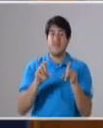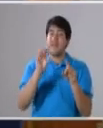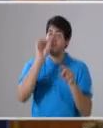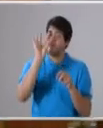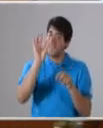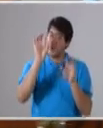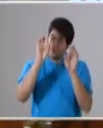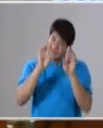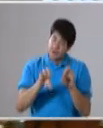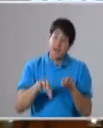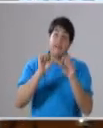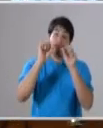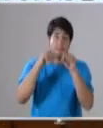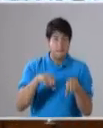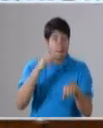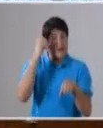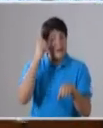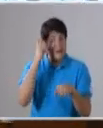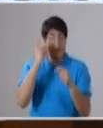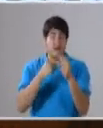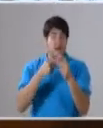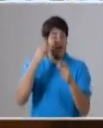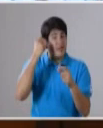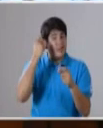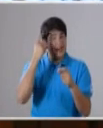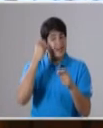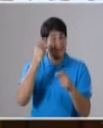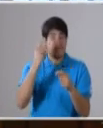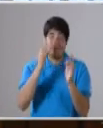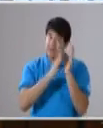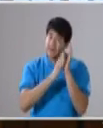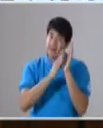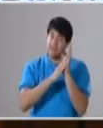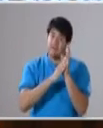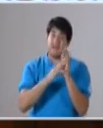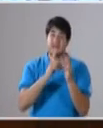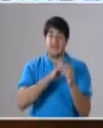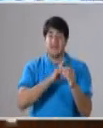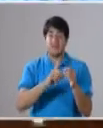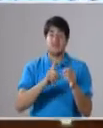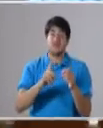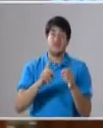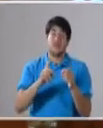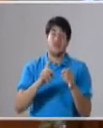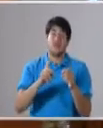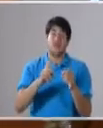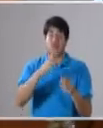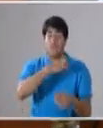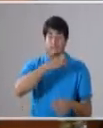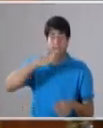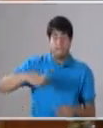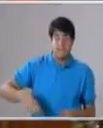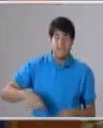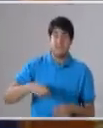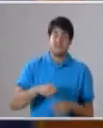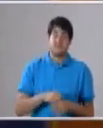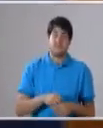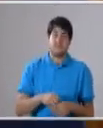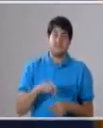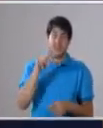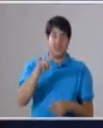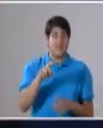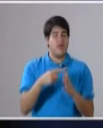nobles. Los demás no lo van a poder hacer. Y entonces aquí es en donde entra un tema